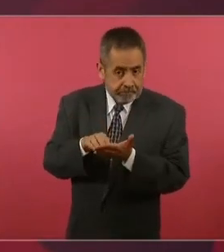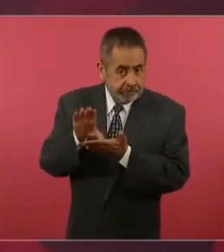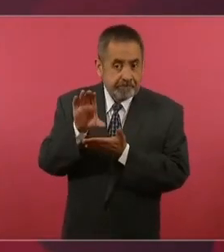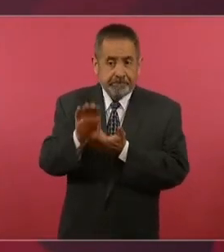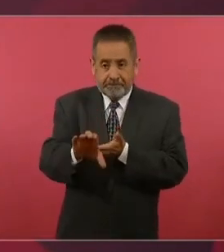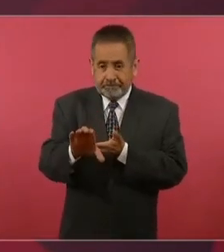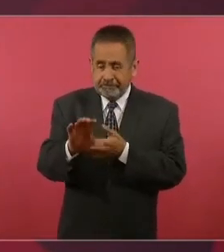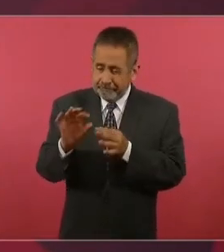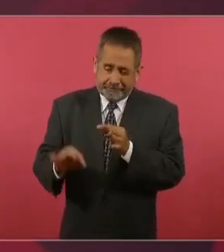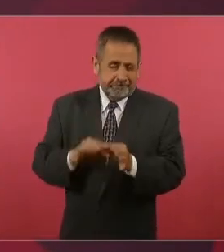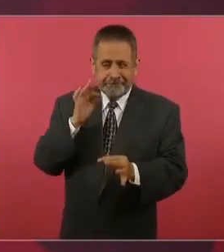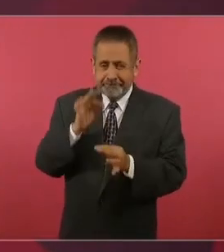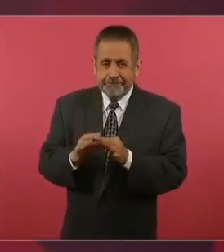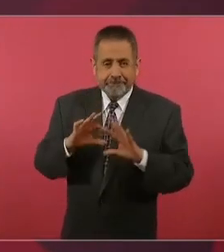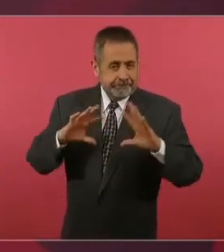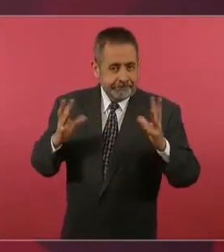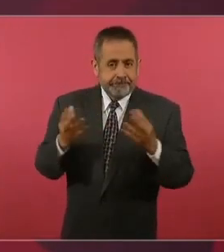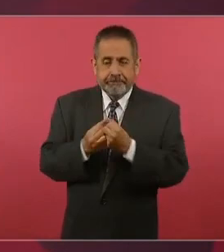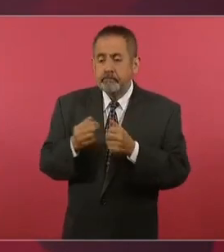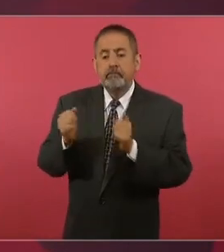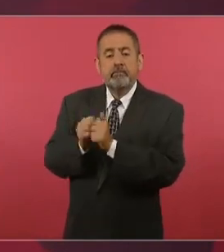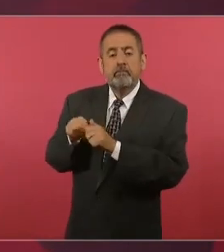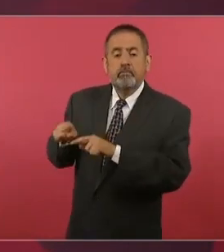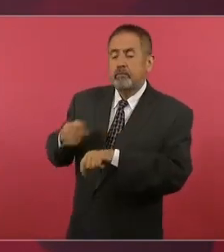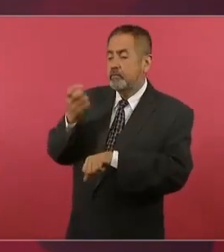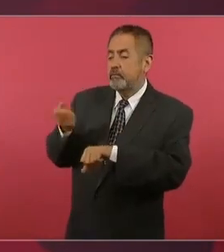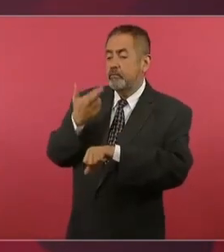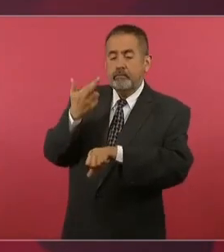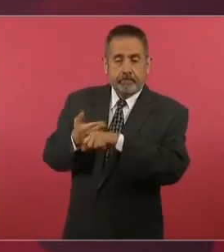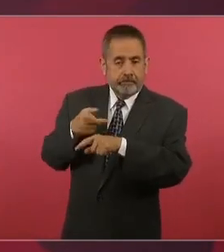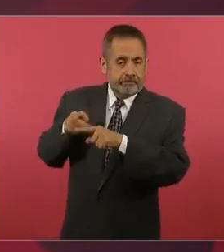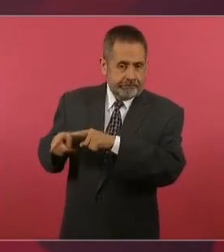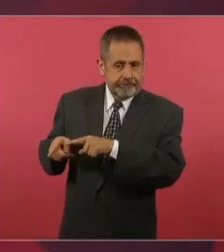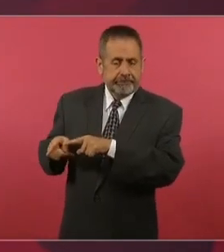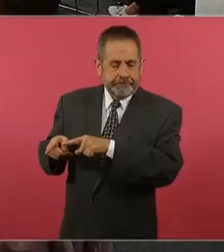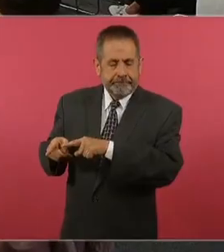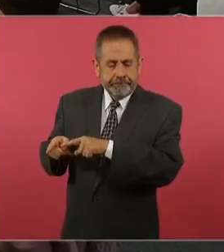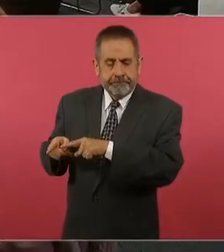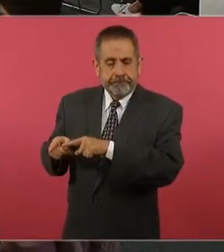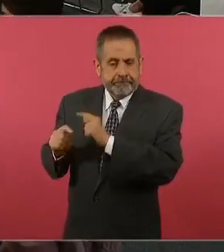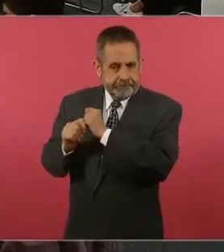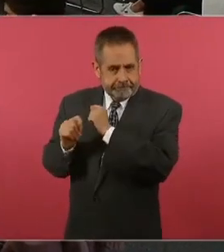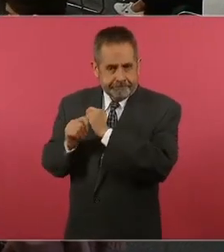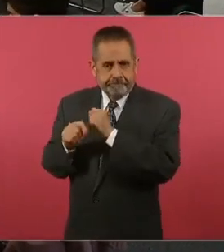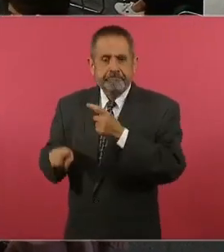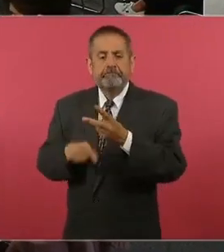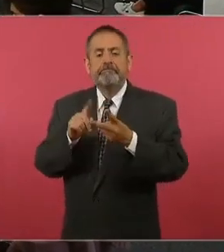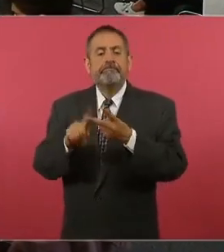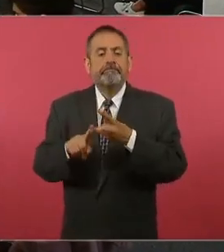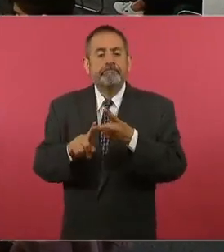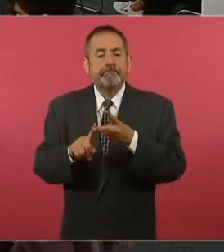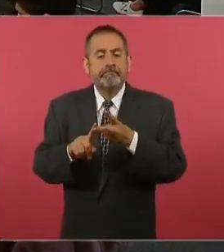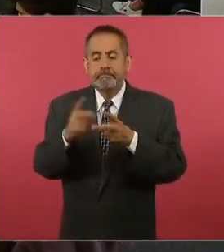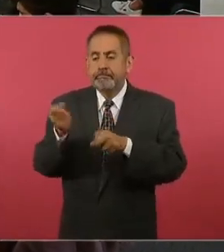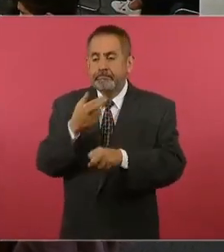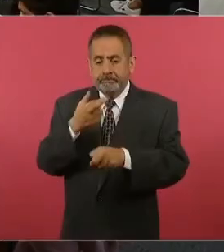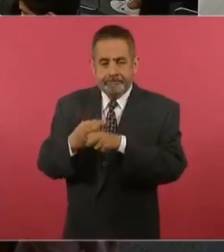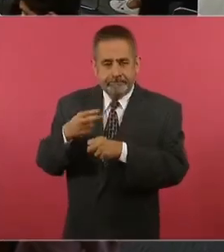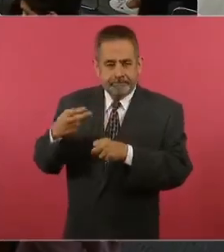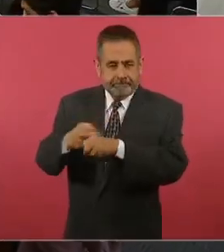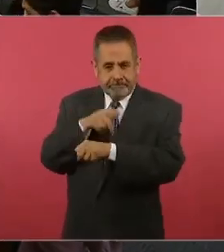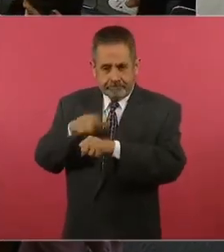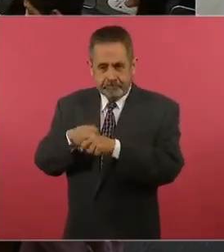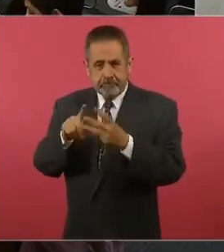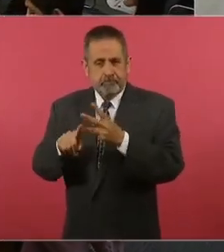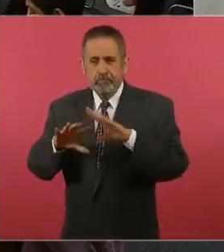la obra que está haciendo la Secretaría de Infraestructura, Comunicaciones y Transportes y también la Secretaría de Defensa Nacional, fue